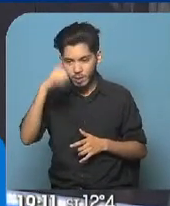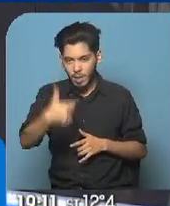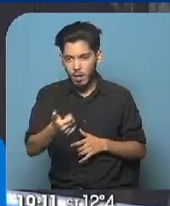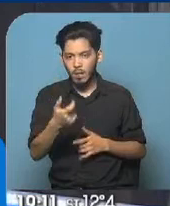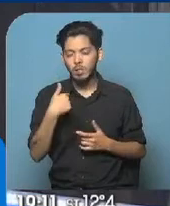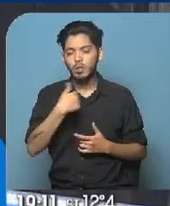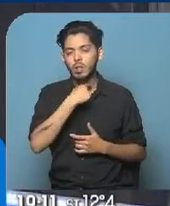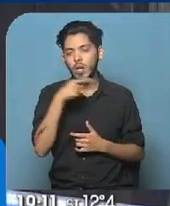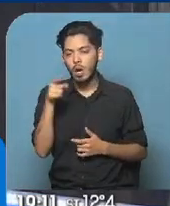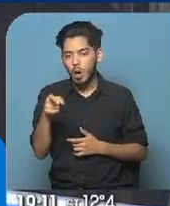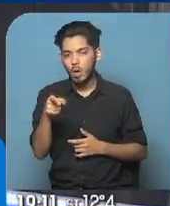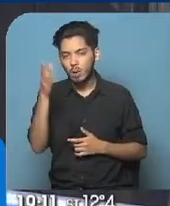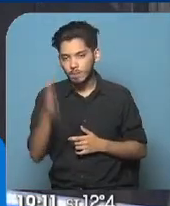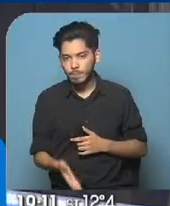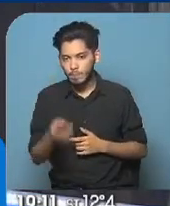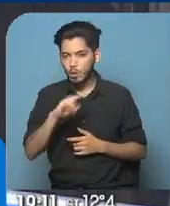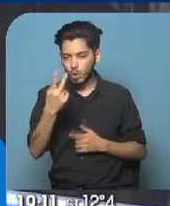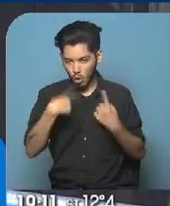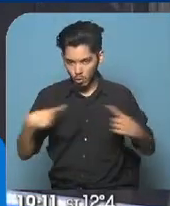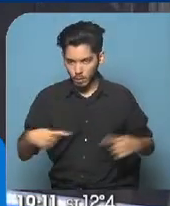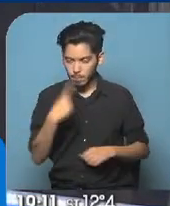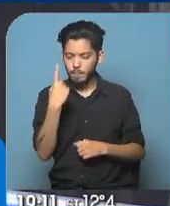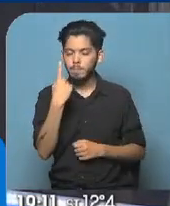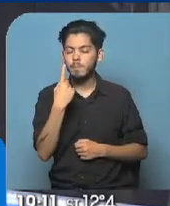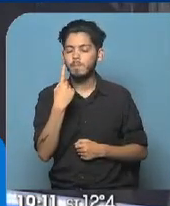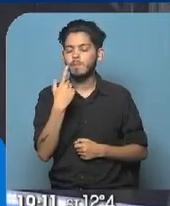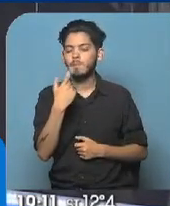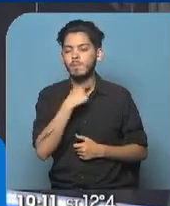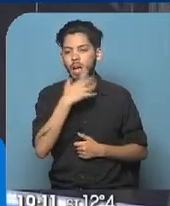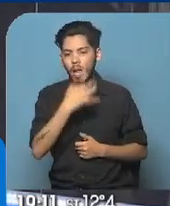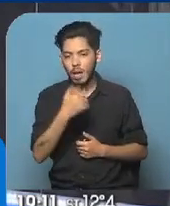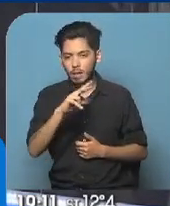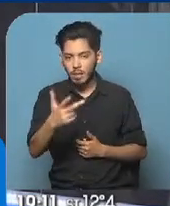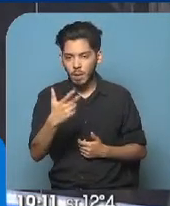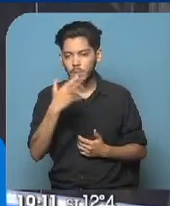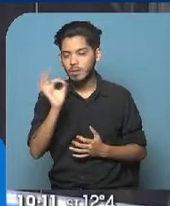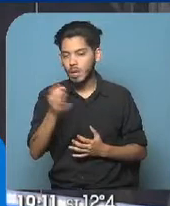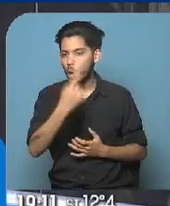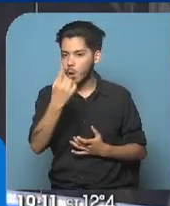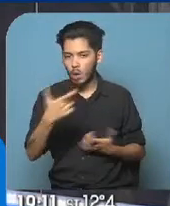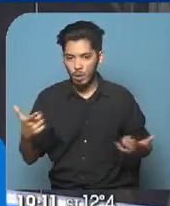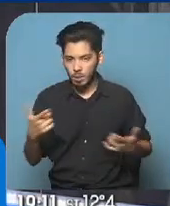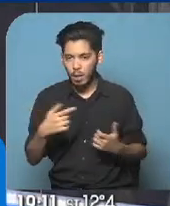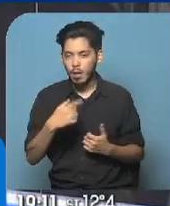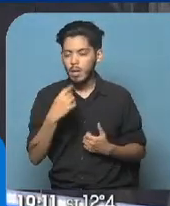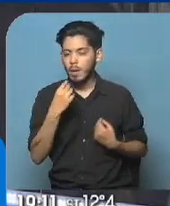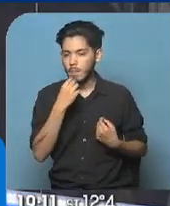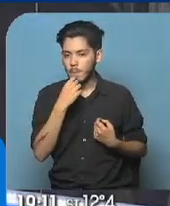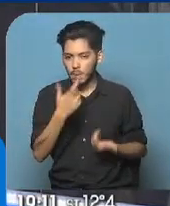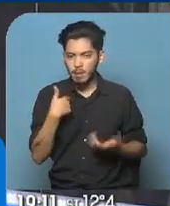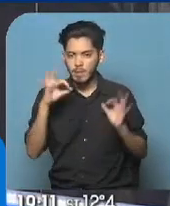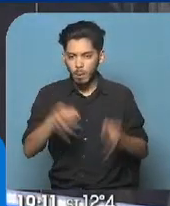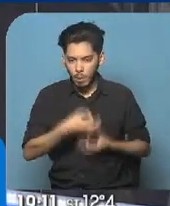yo quiero que yo quiero dos cosas en realidad quería tres pero una se que no la voy a tener que es saber